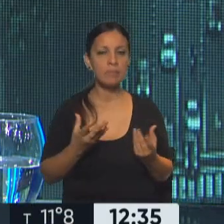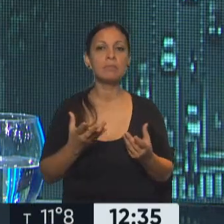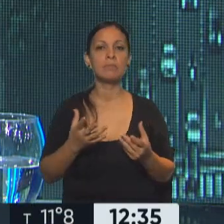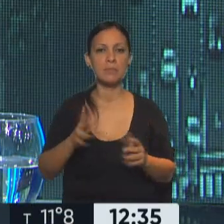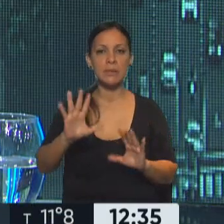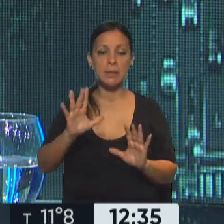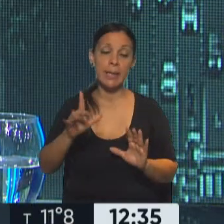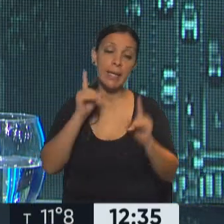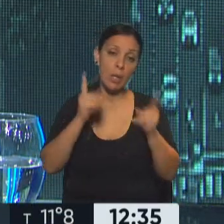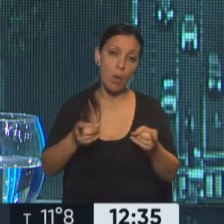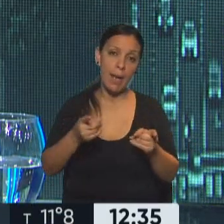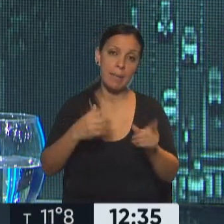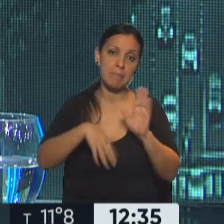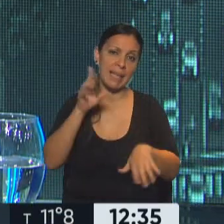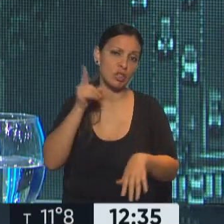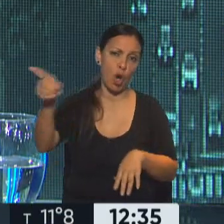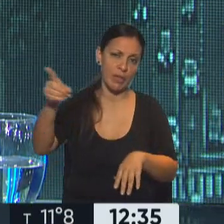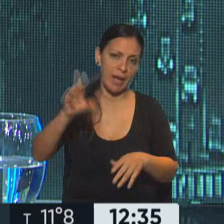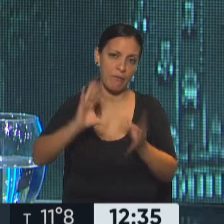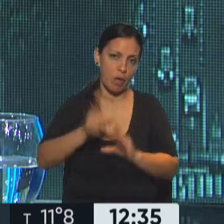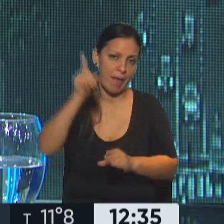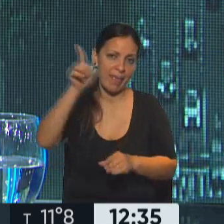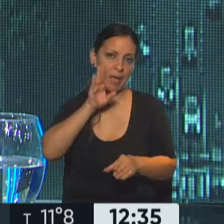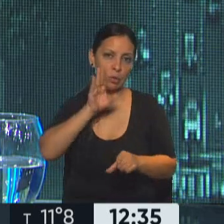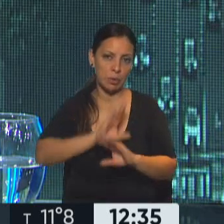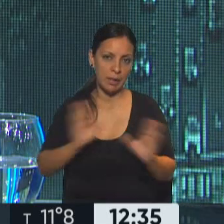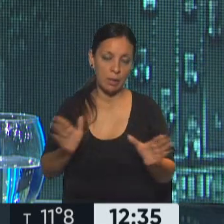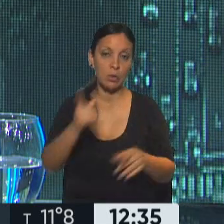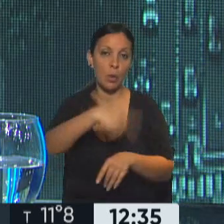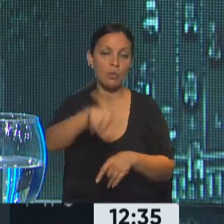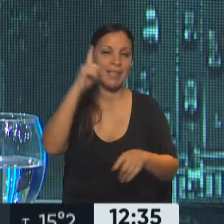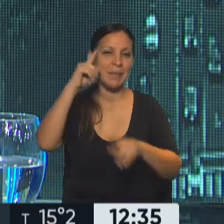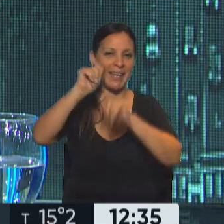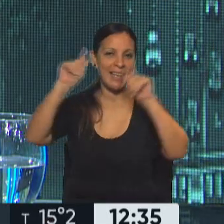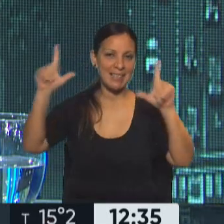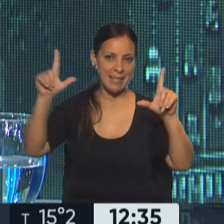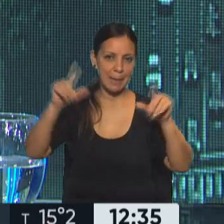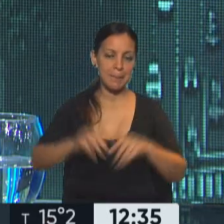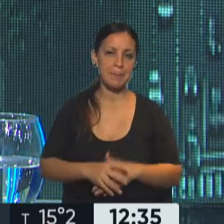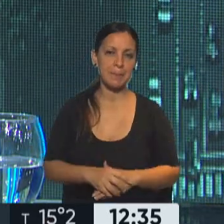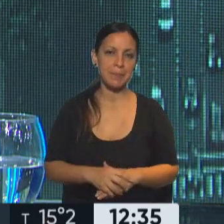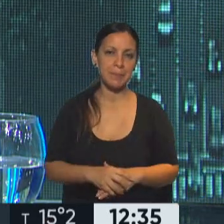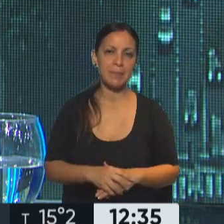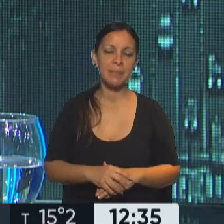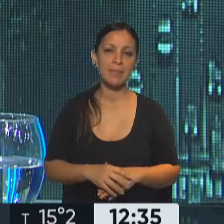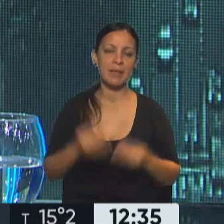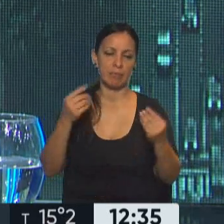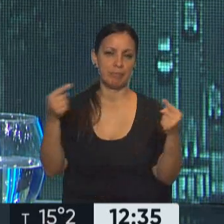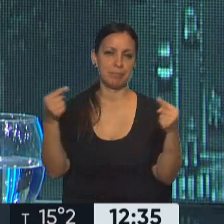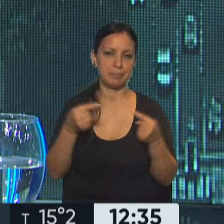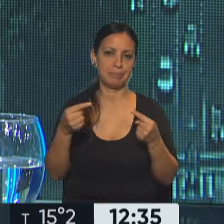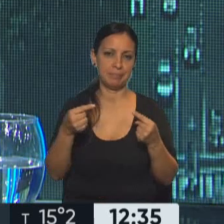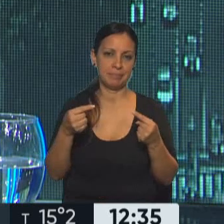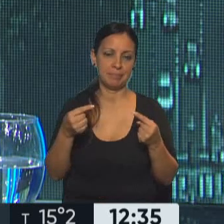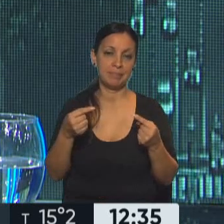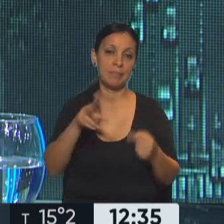en contra. Sí, Está sí. muy contrariada, sobre todo, imagínense ustedes qué contrariedad tenemos